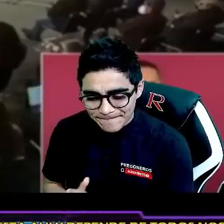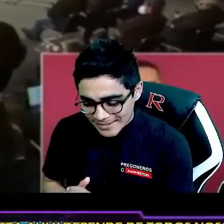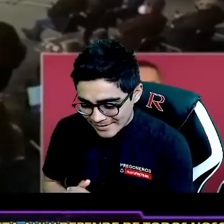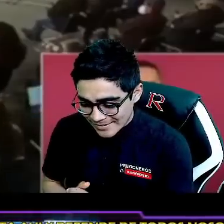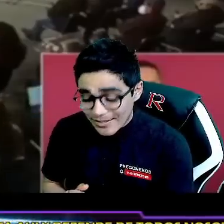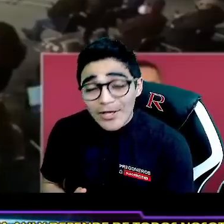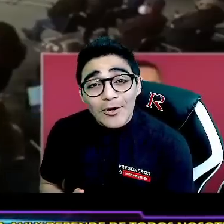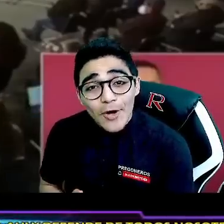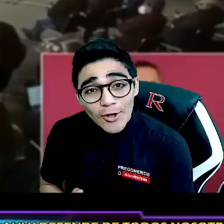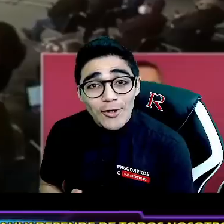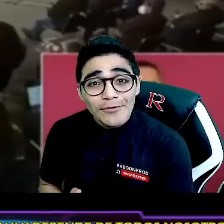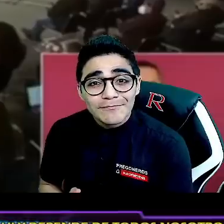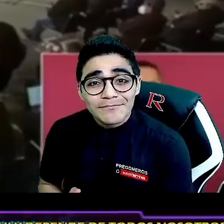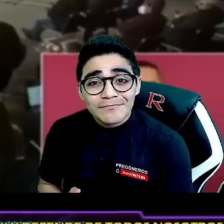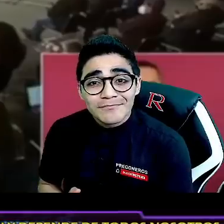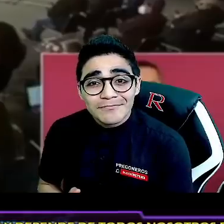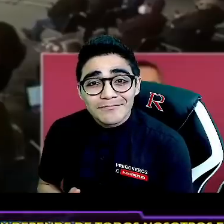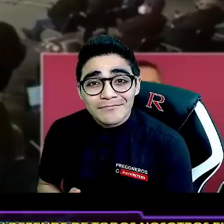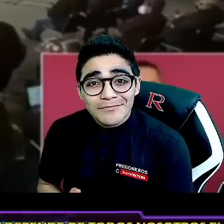ojo